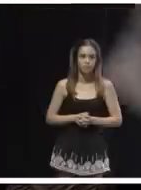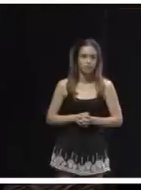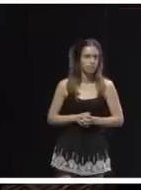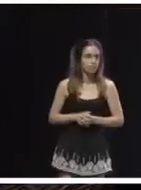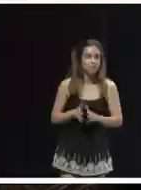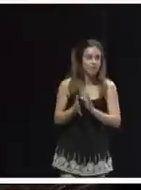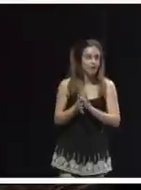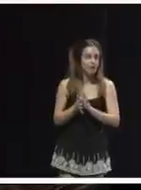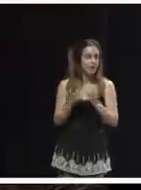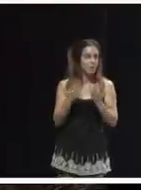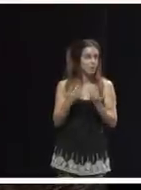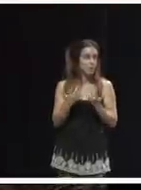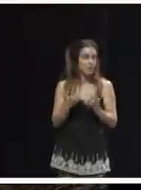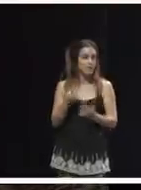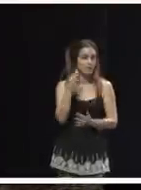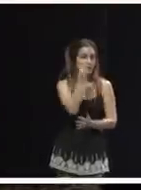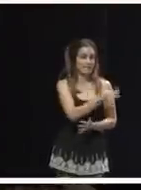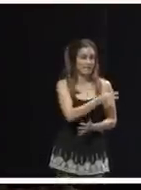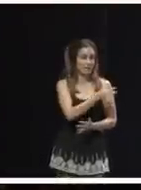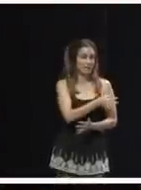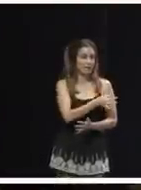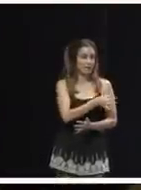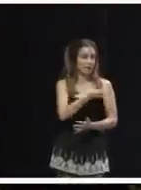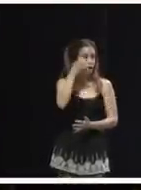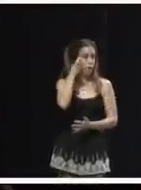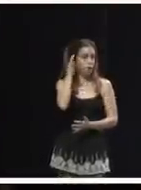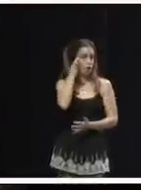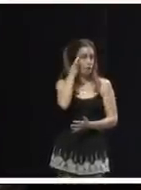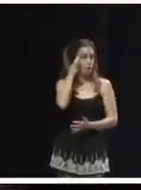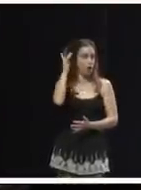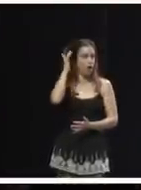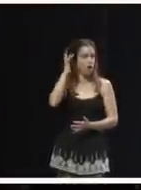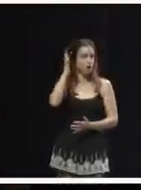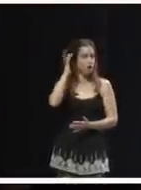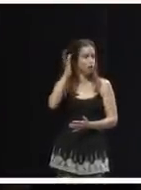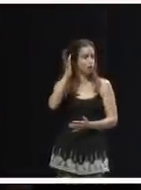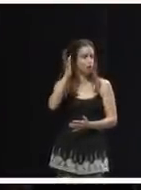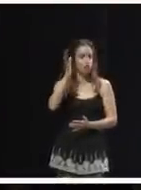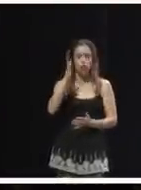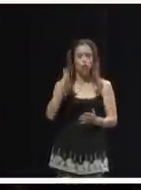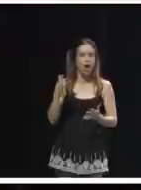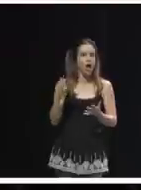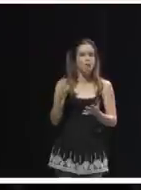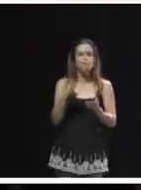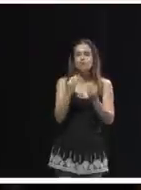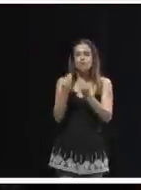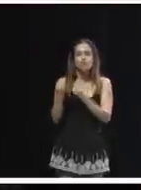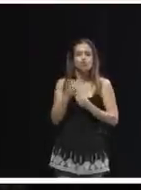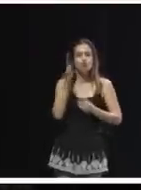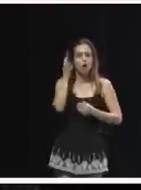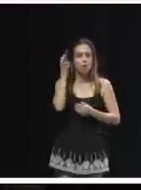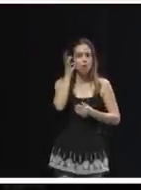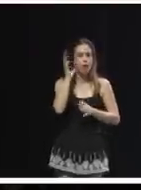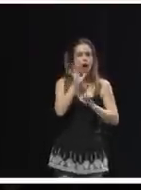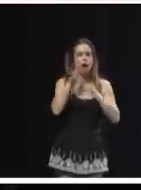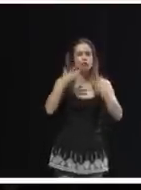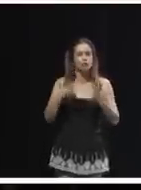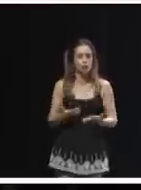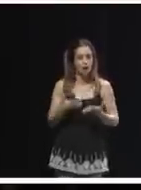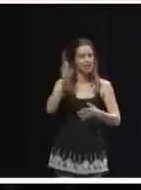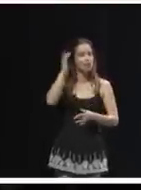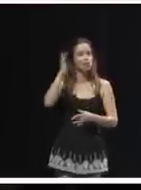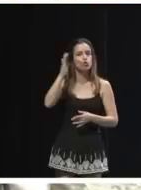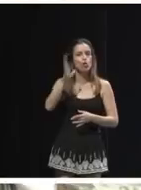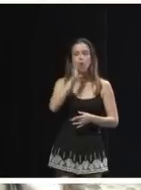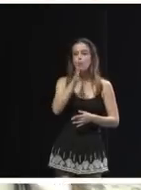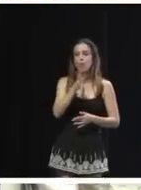Rápidamente le doy la palabra a una mujer que nos hace ilusión a tantas mujeres actuales. Ilusión, pero no solamente porque es